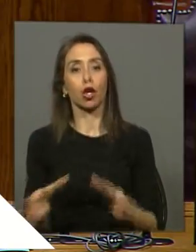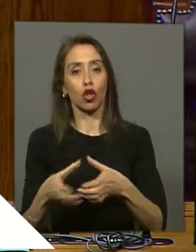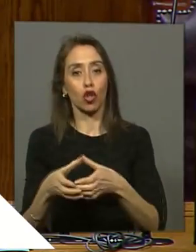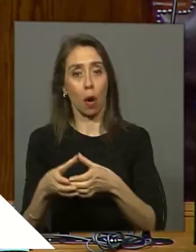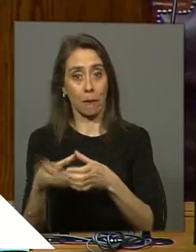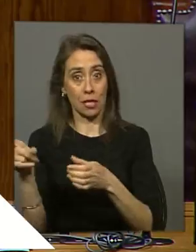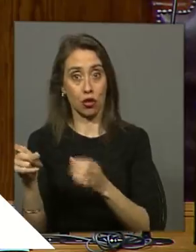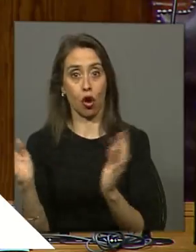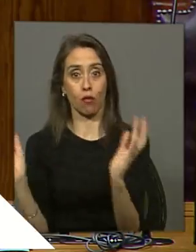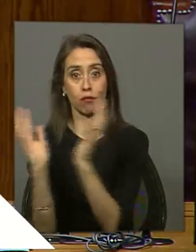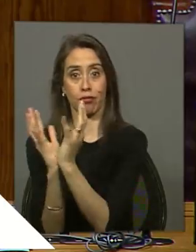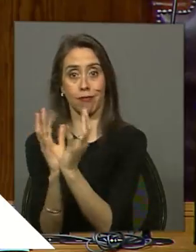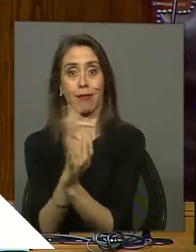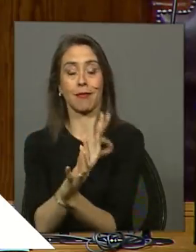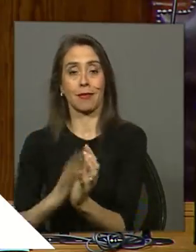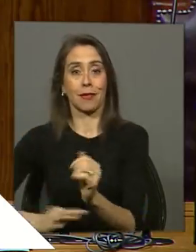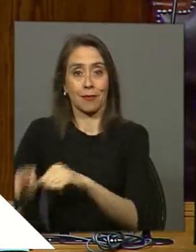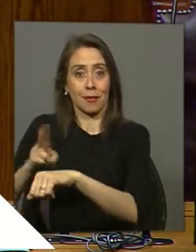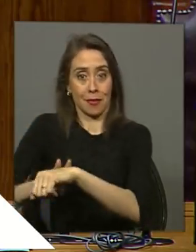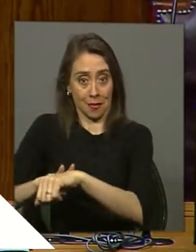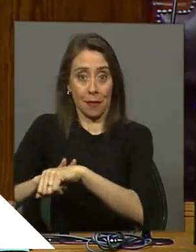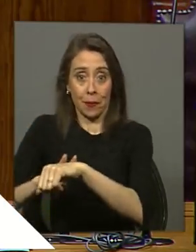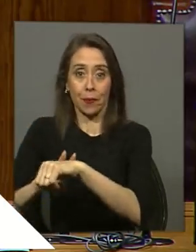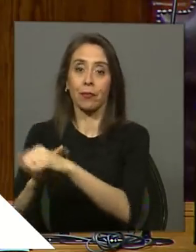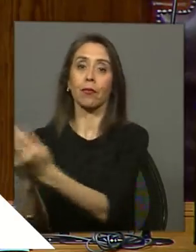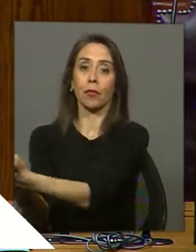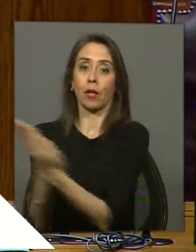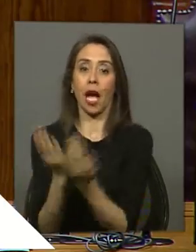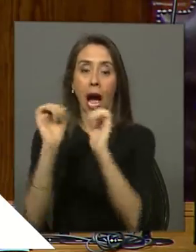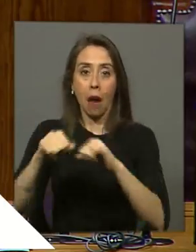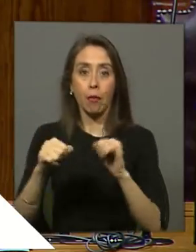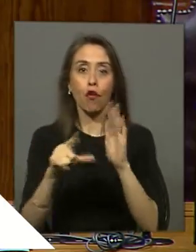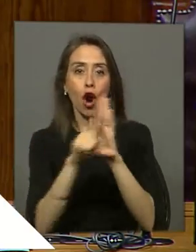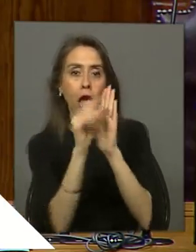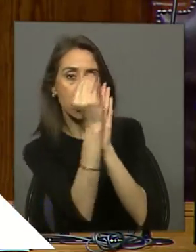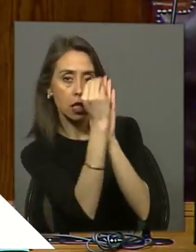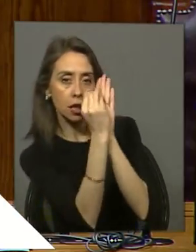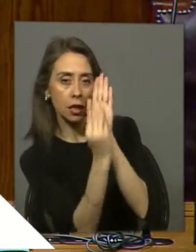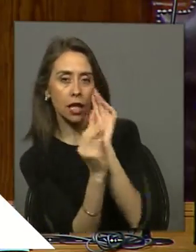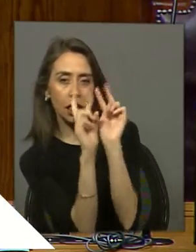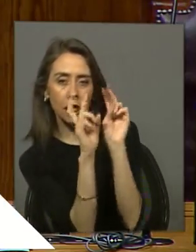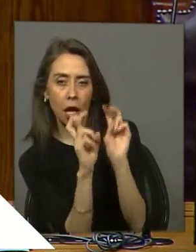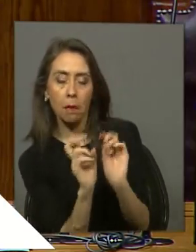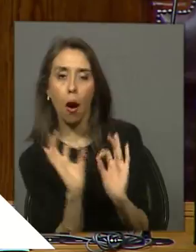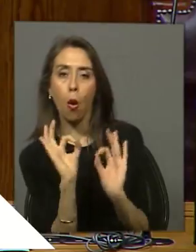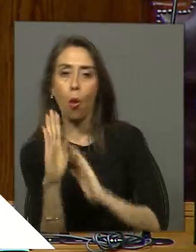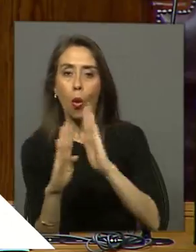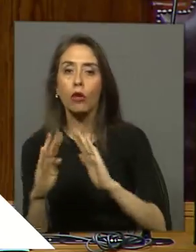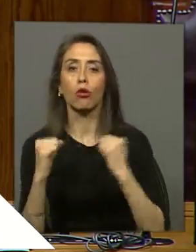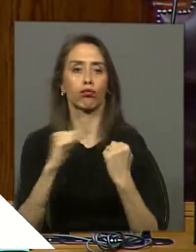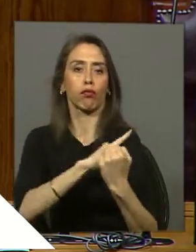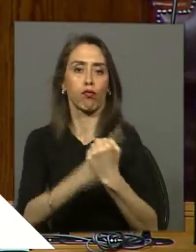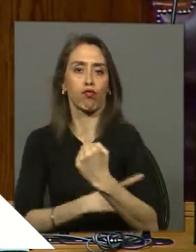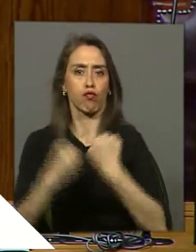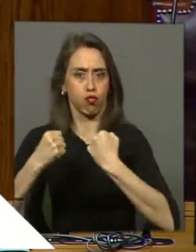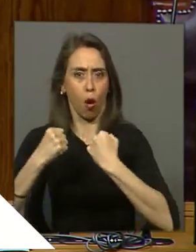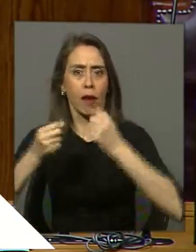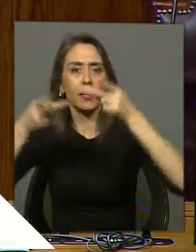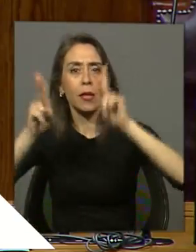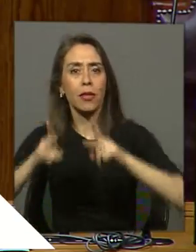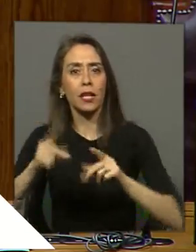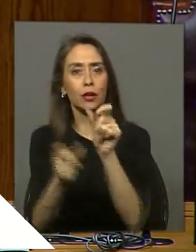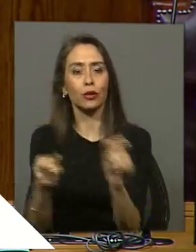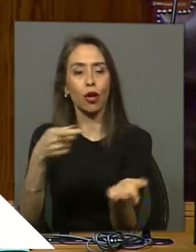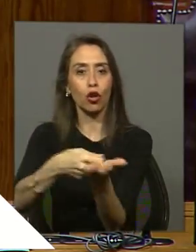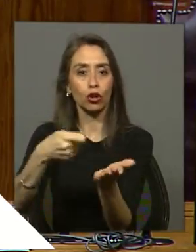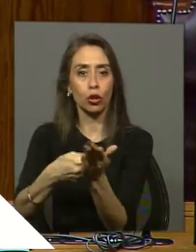Mixta permite establecer en el texto legal un conjunto de materias que resguardan de manera adecuada, fortalece los derechos de los consumidores